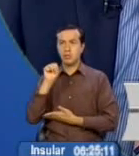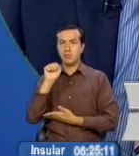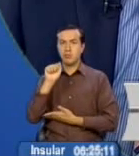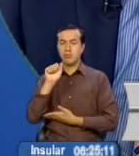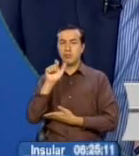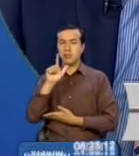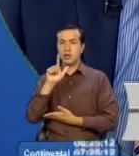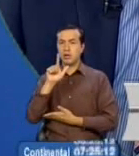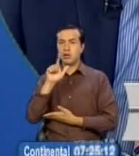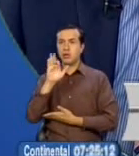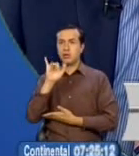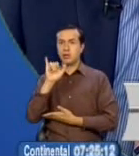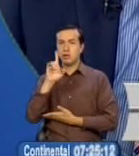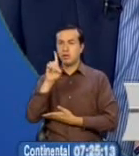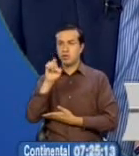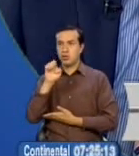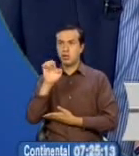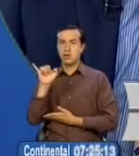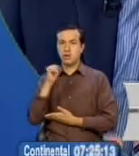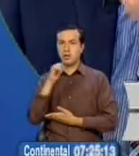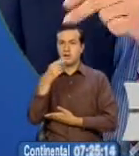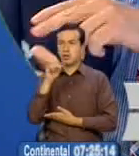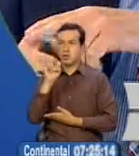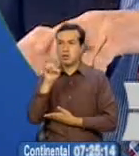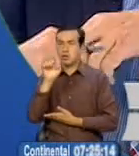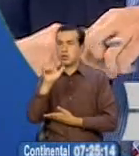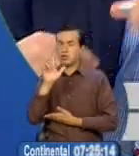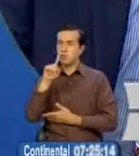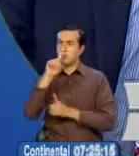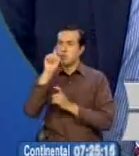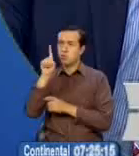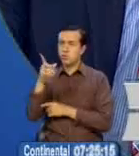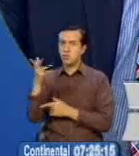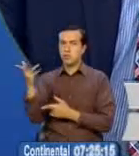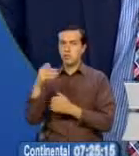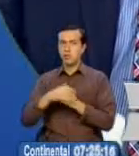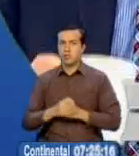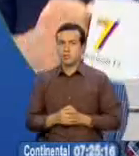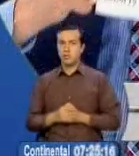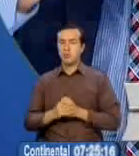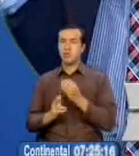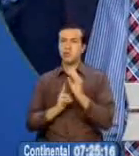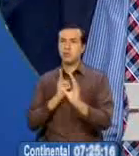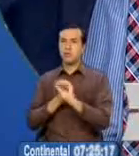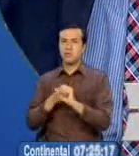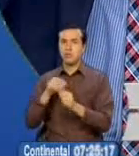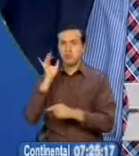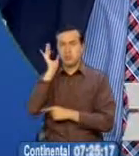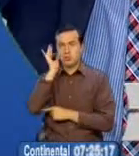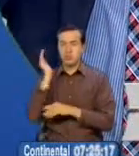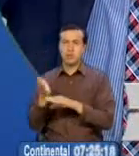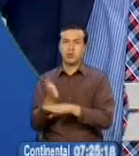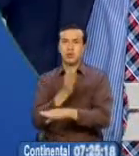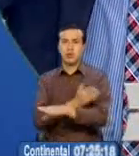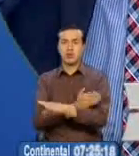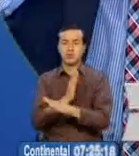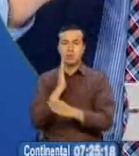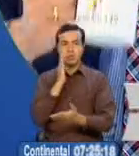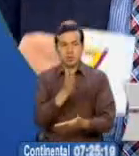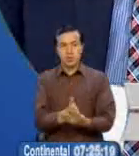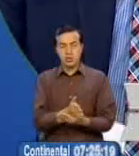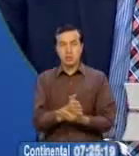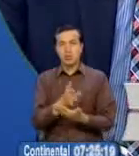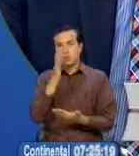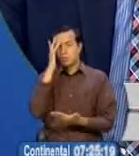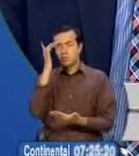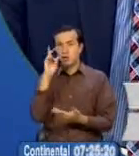de Procel. Y en efecto, lo que evidentemente habría que hacer es que la participación de la mujer en aquel tiempo estaba restringida